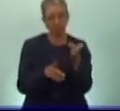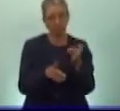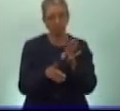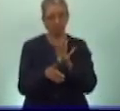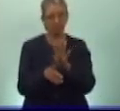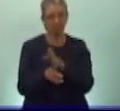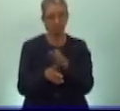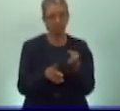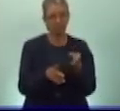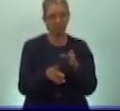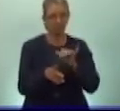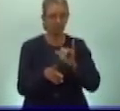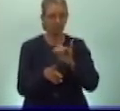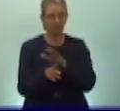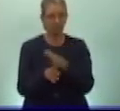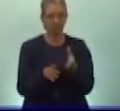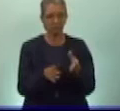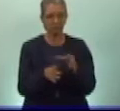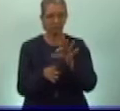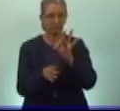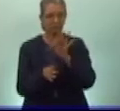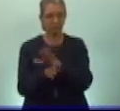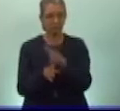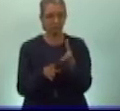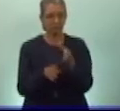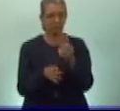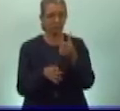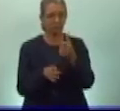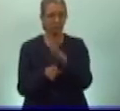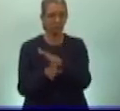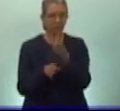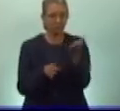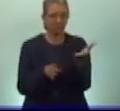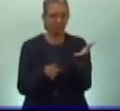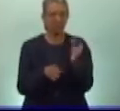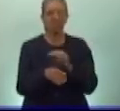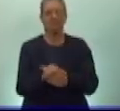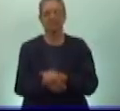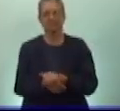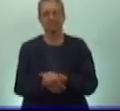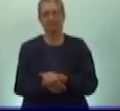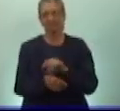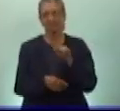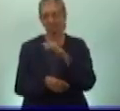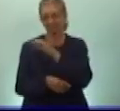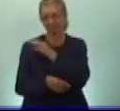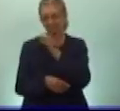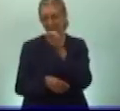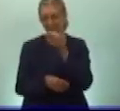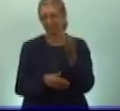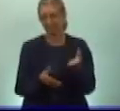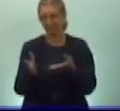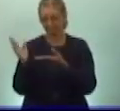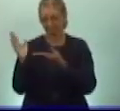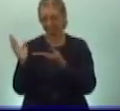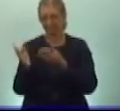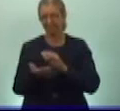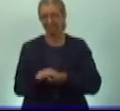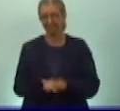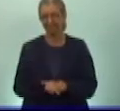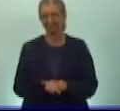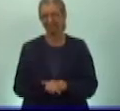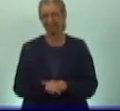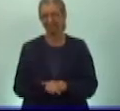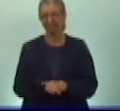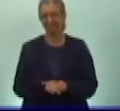8 y 10. Observarán que son números pares. Los invito entonces a que trabajen de manera